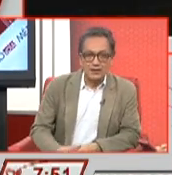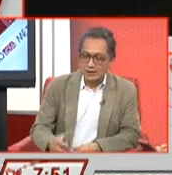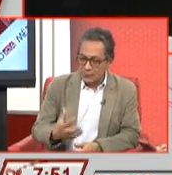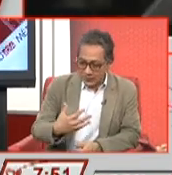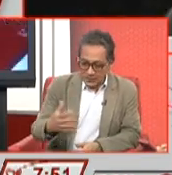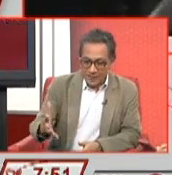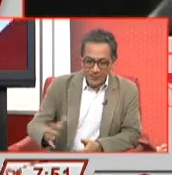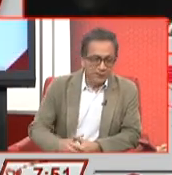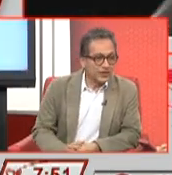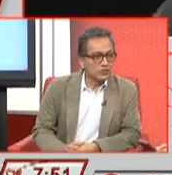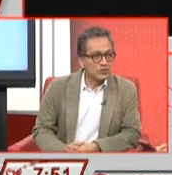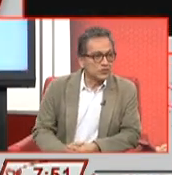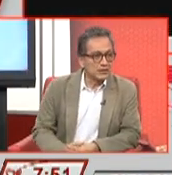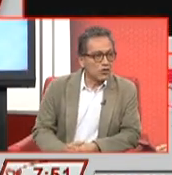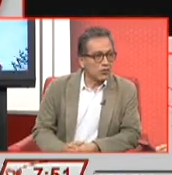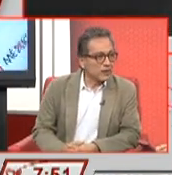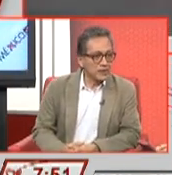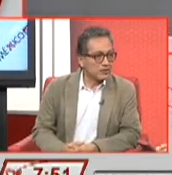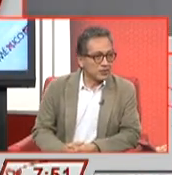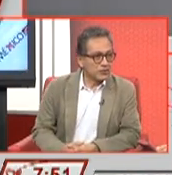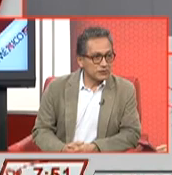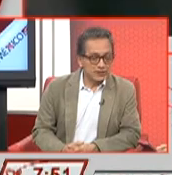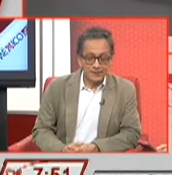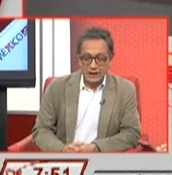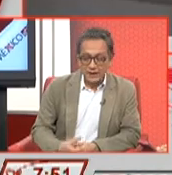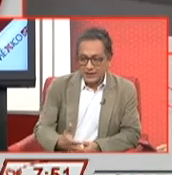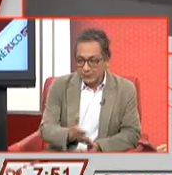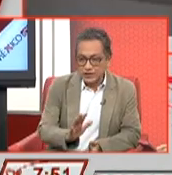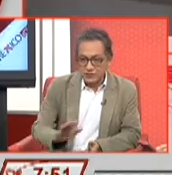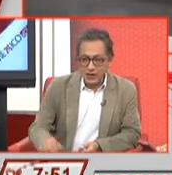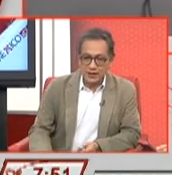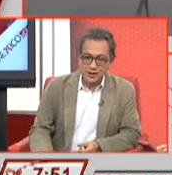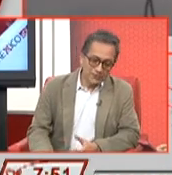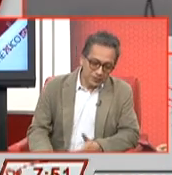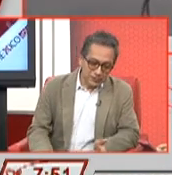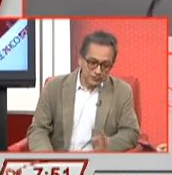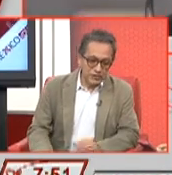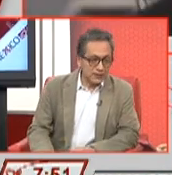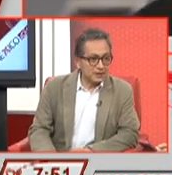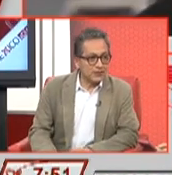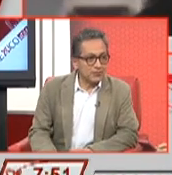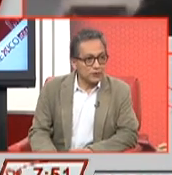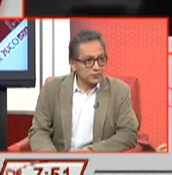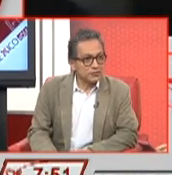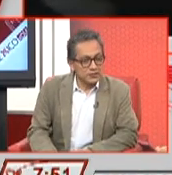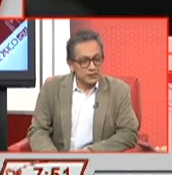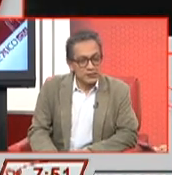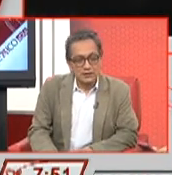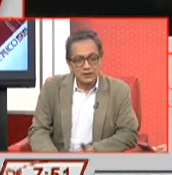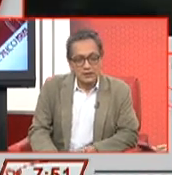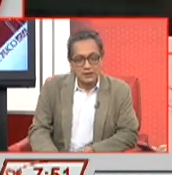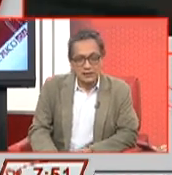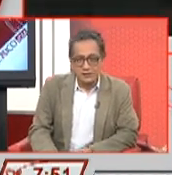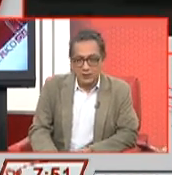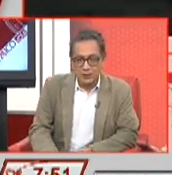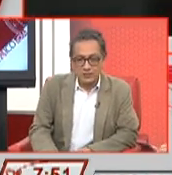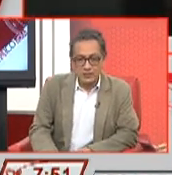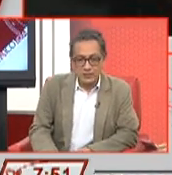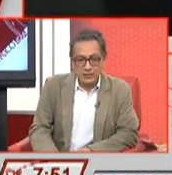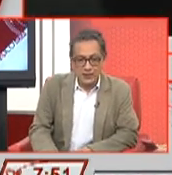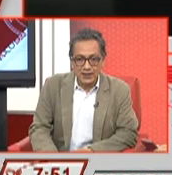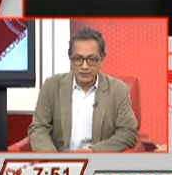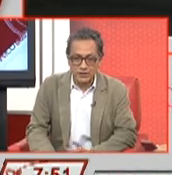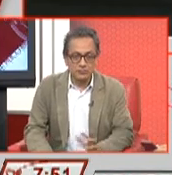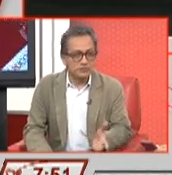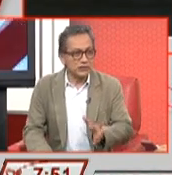medido, y tenía que ver más con la comedia que otra cosa. Y el personaje que nos retrata Burton en Eduardo